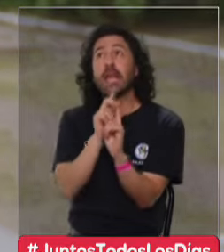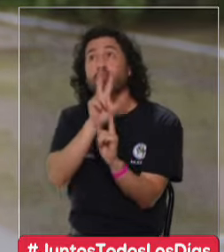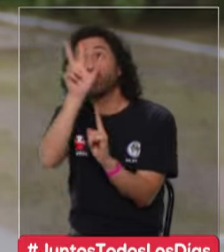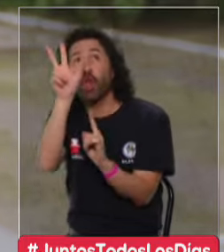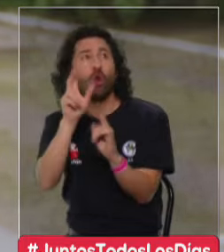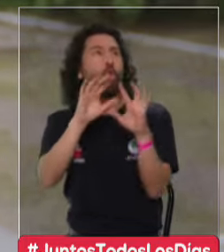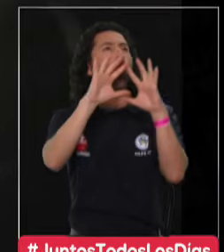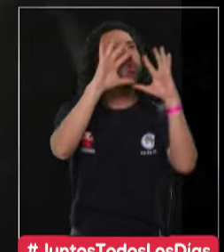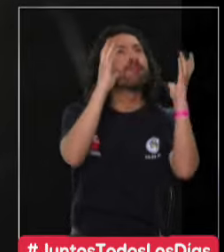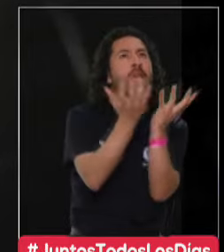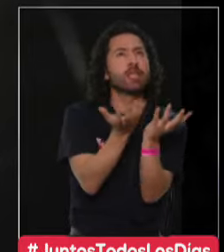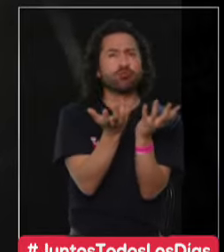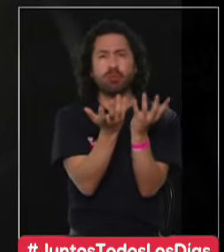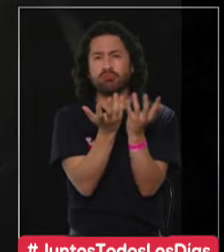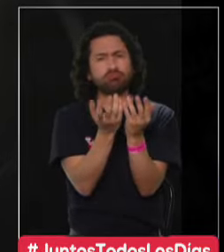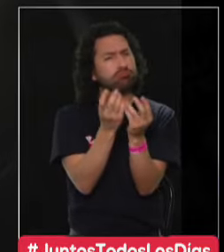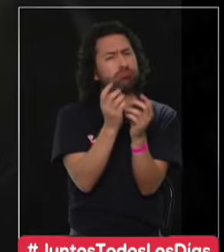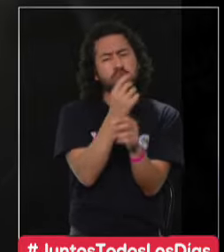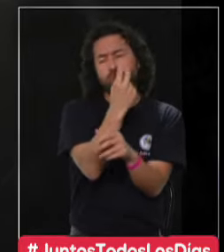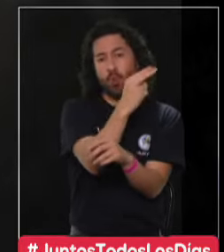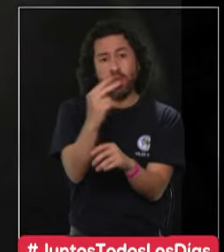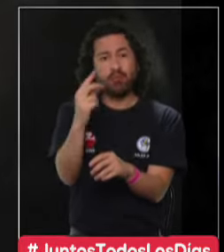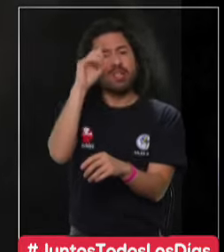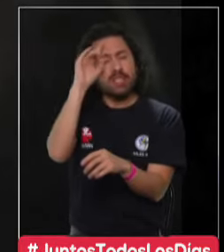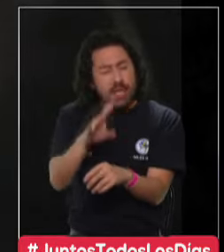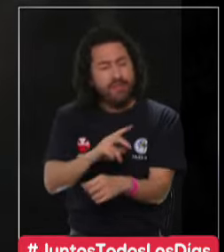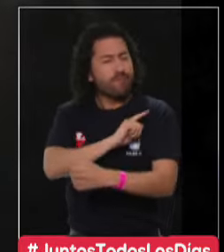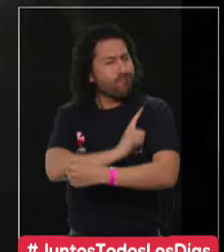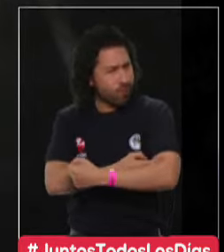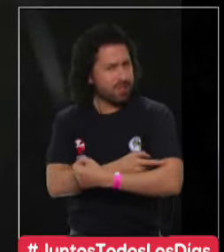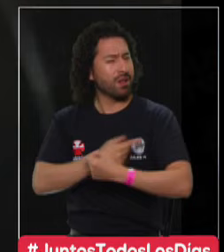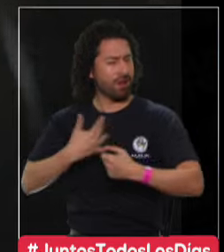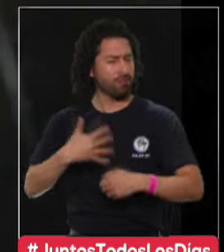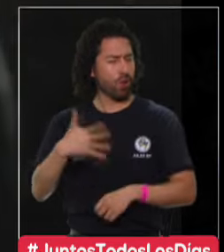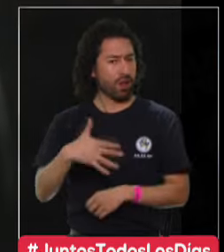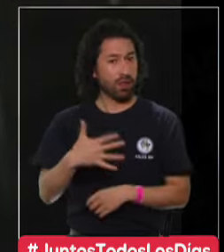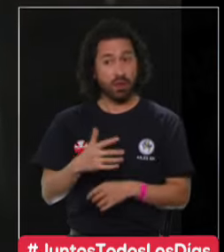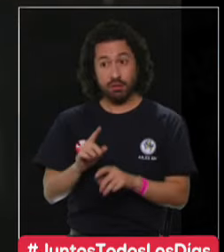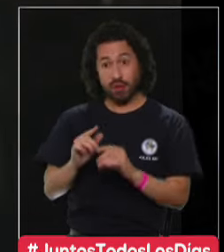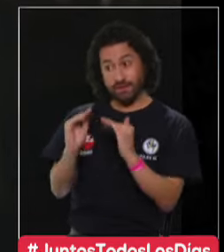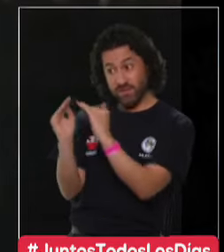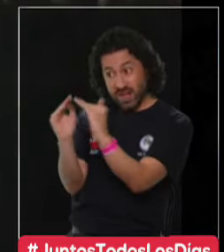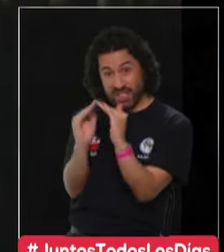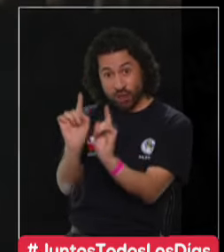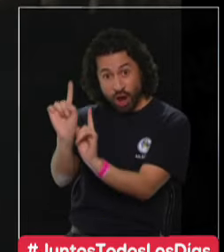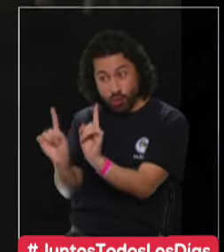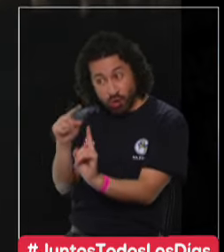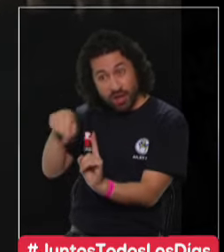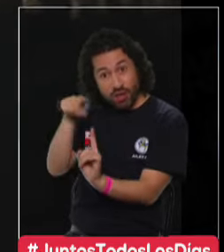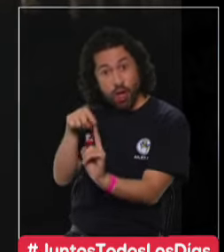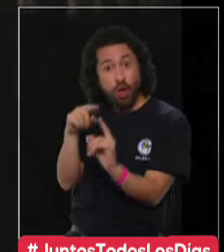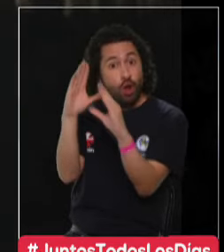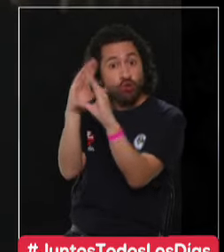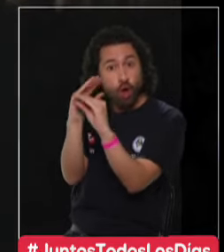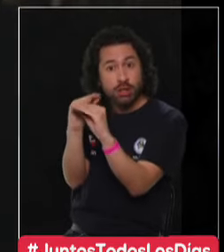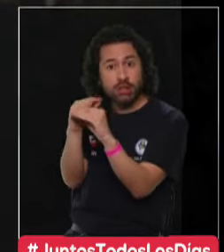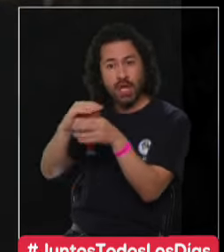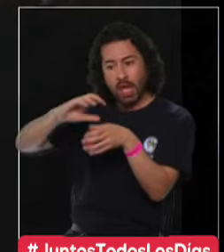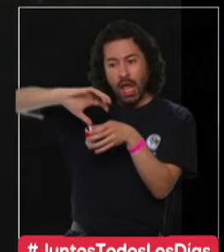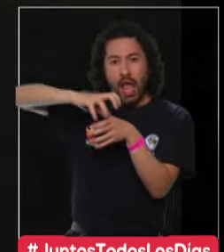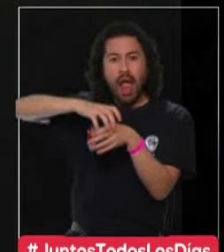al universo, porque sabíamos que igual la fuerza es importante. Habían vecinos que en la noche no llevaban